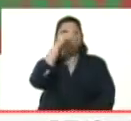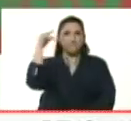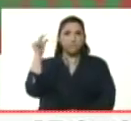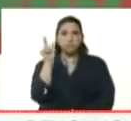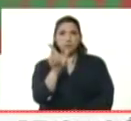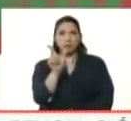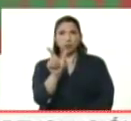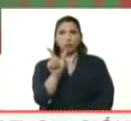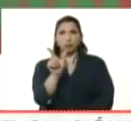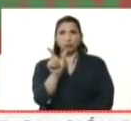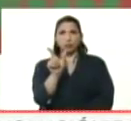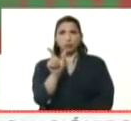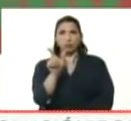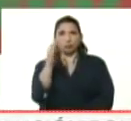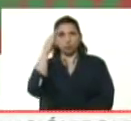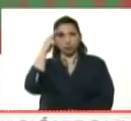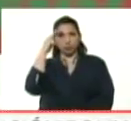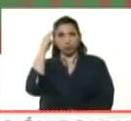capitán.